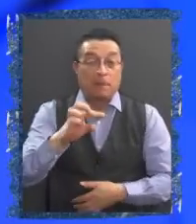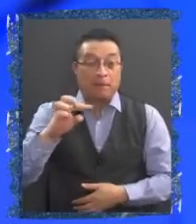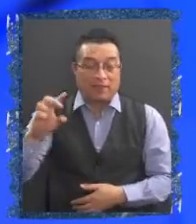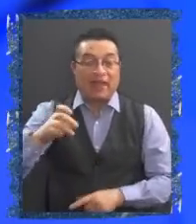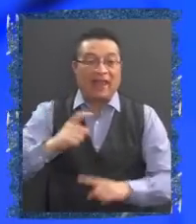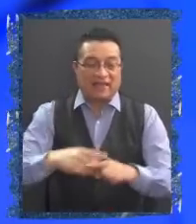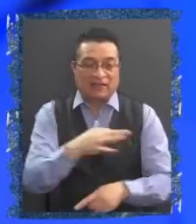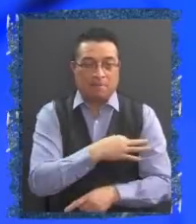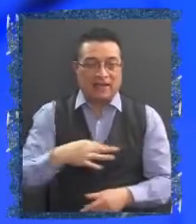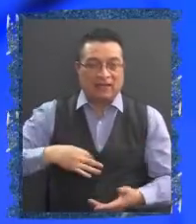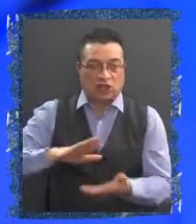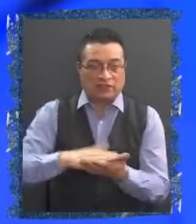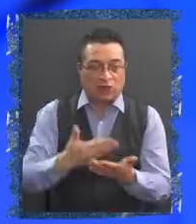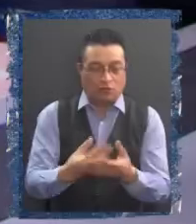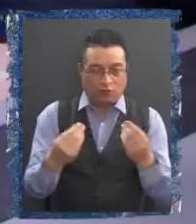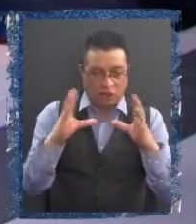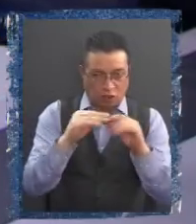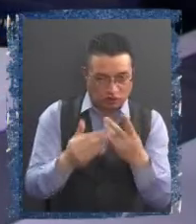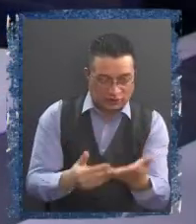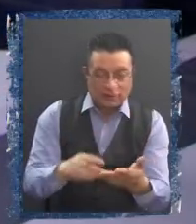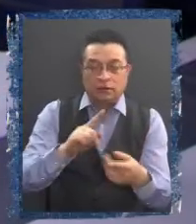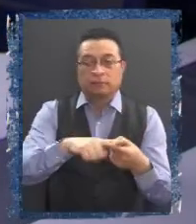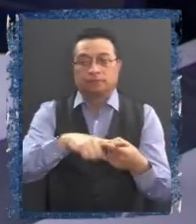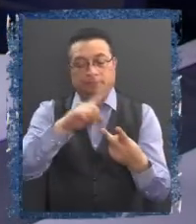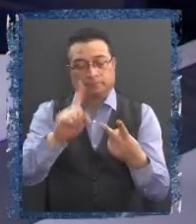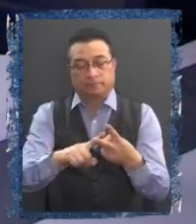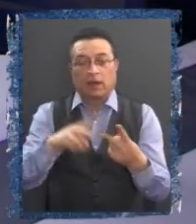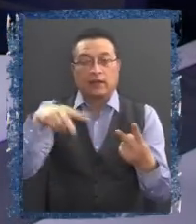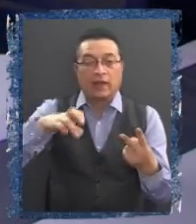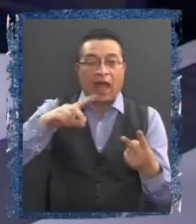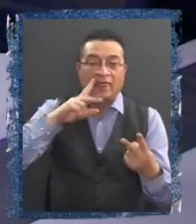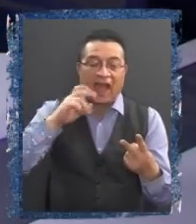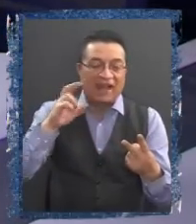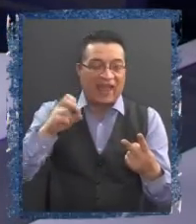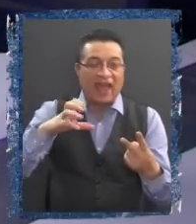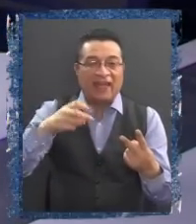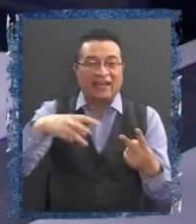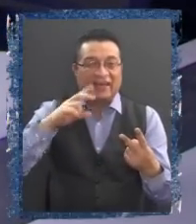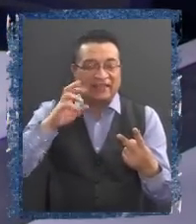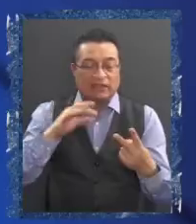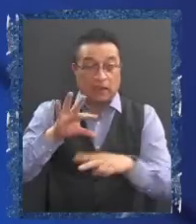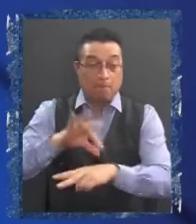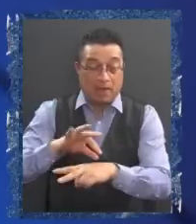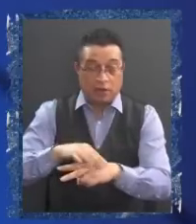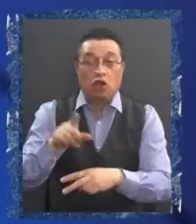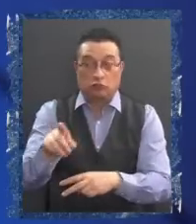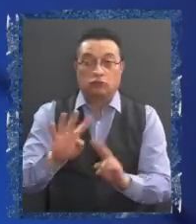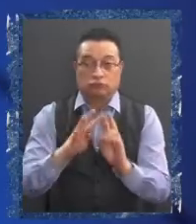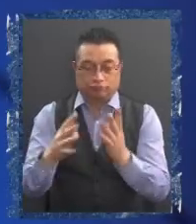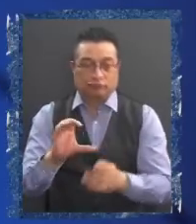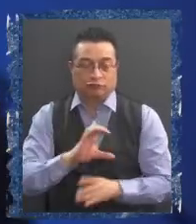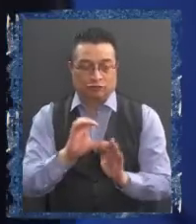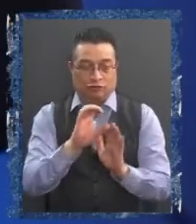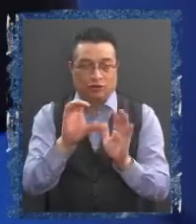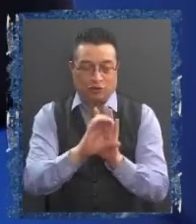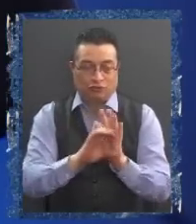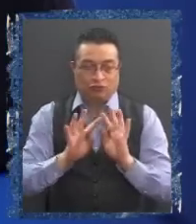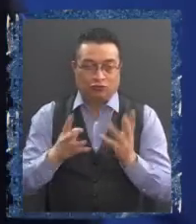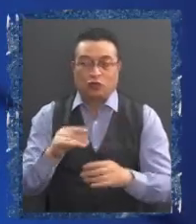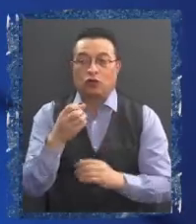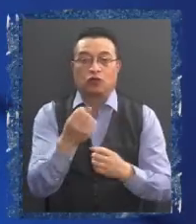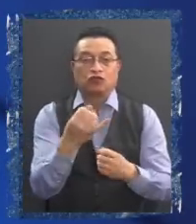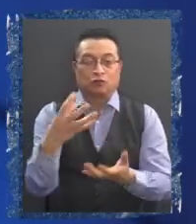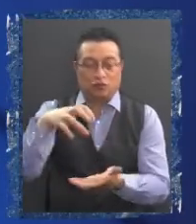Salud. Buenas noches. Estamos también con Natalia Enríquez, médica y convencional constituyente del Distrito 9